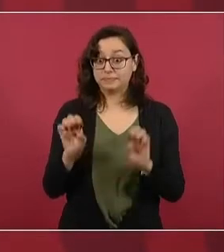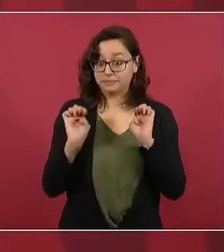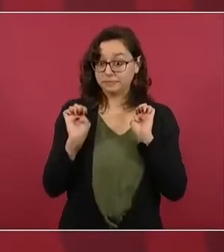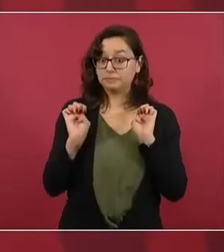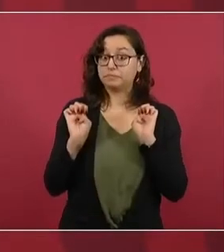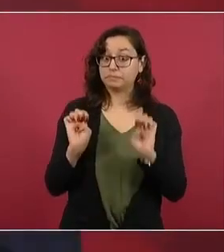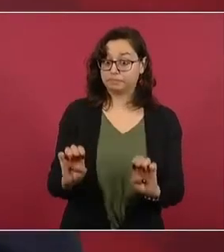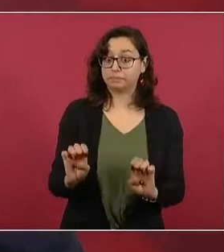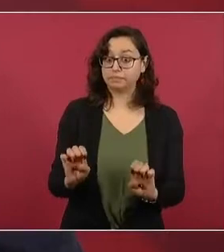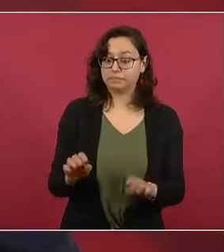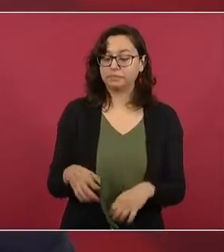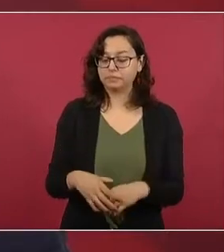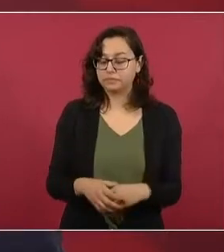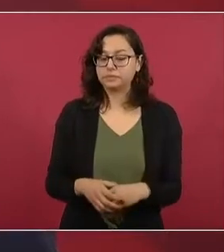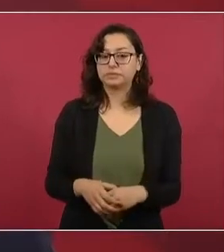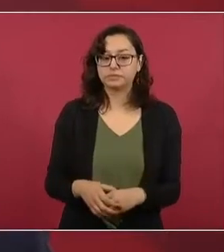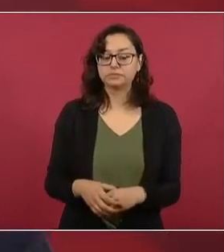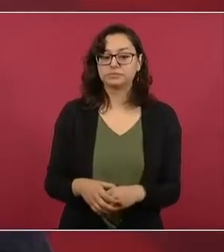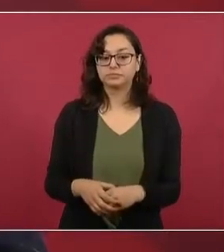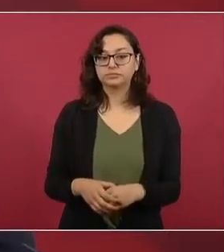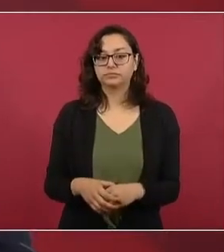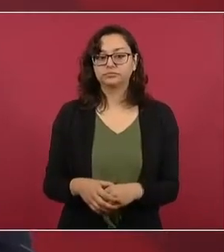más,